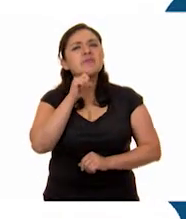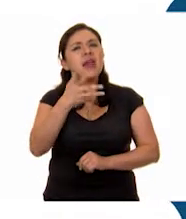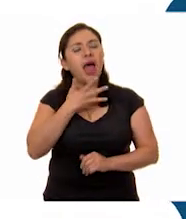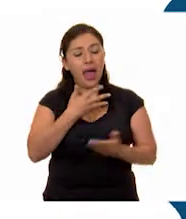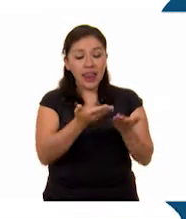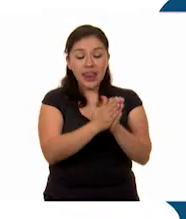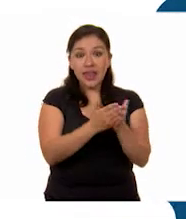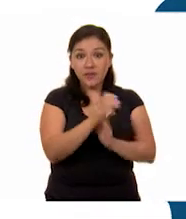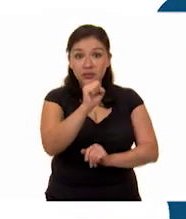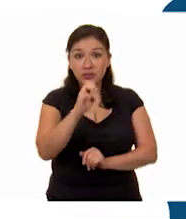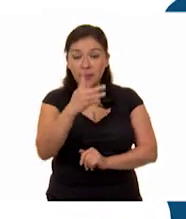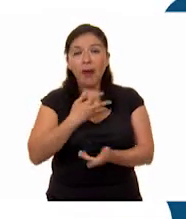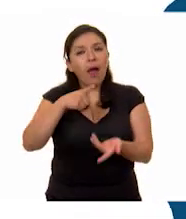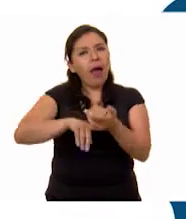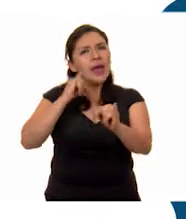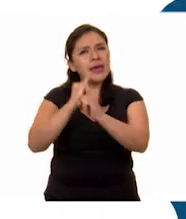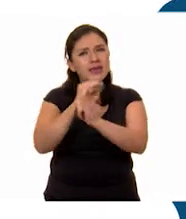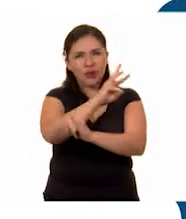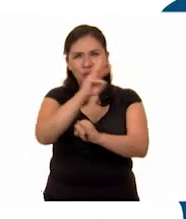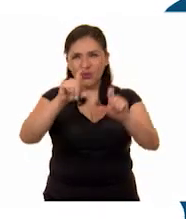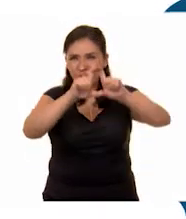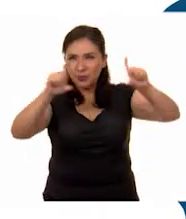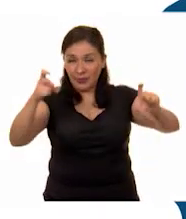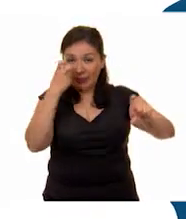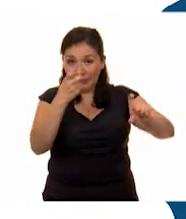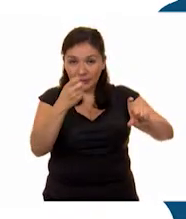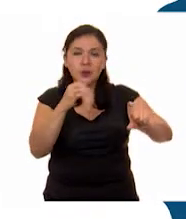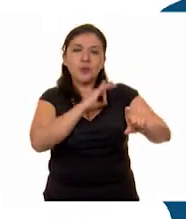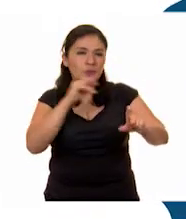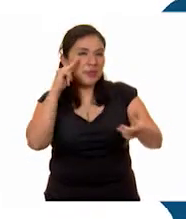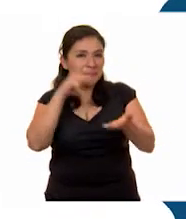los libros de texto en la página